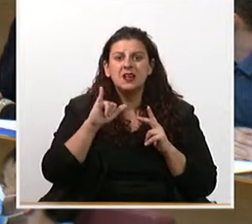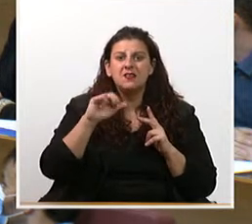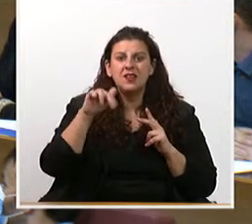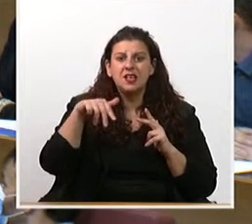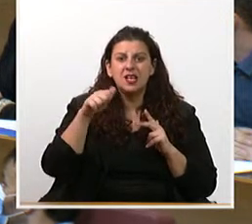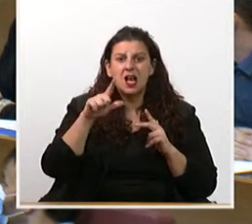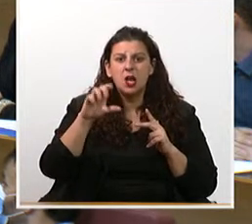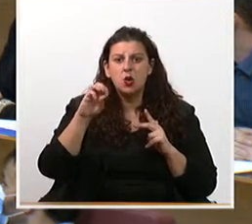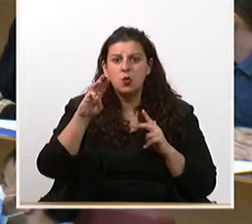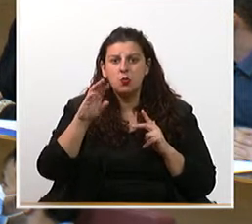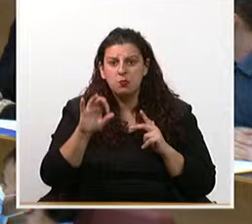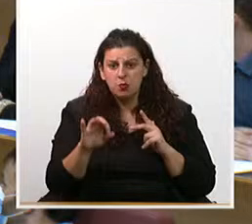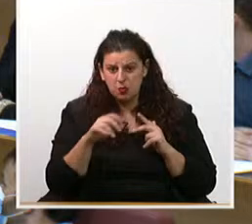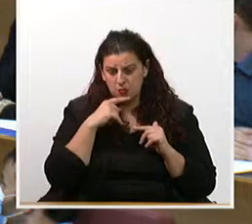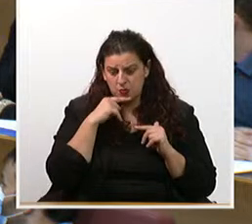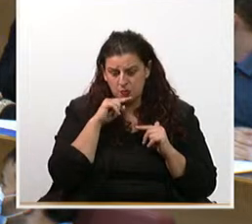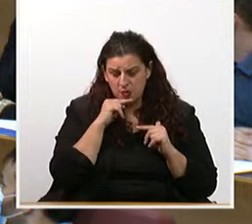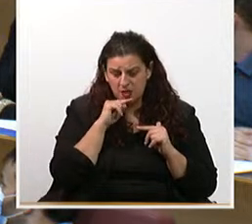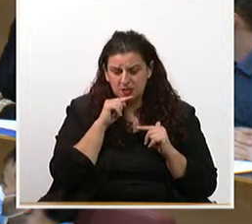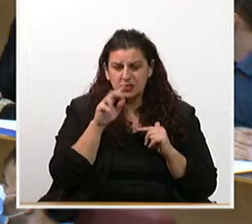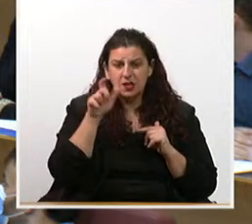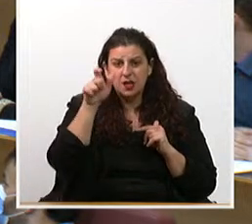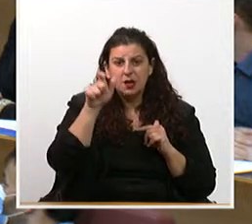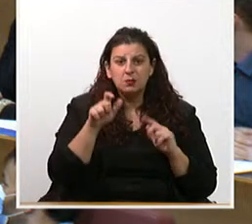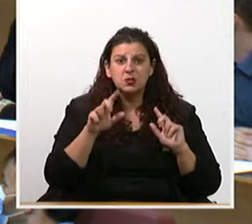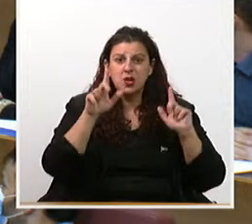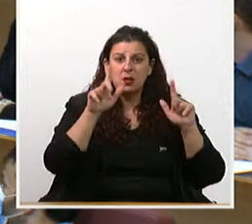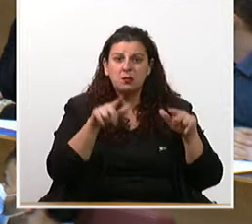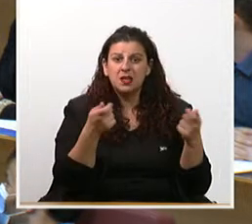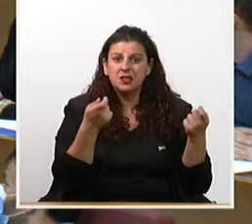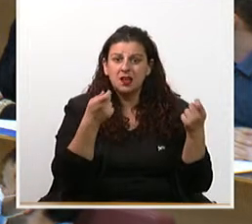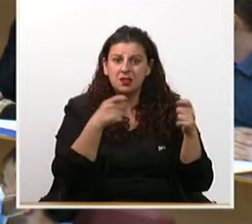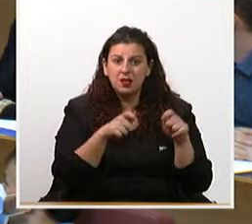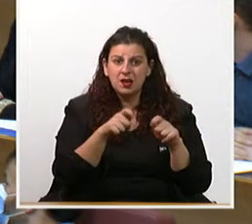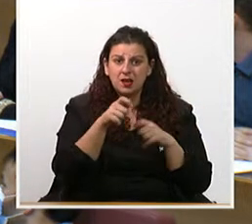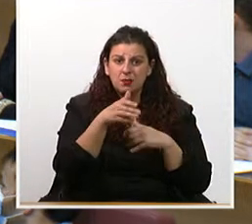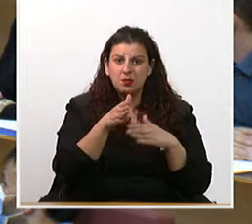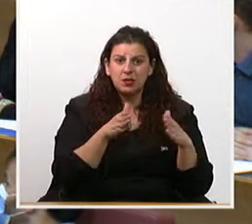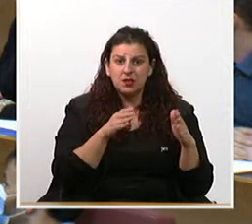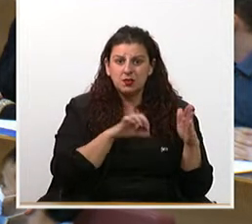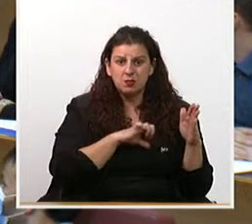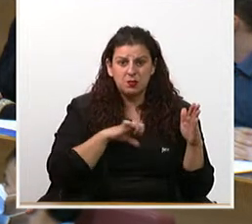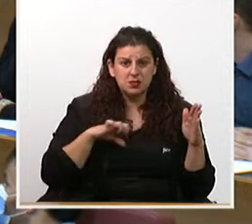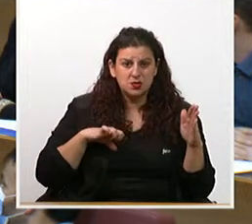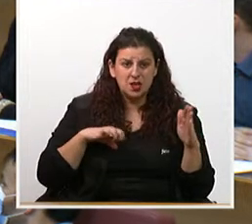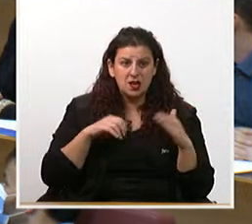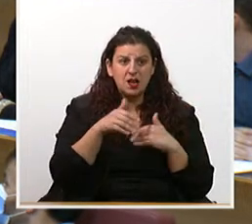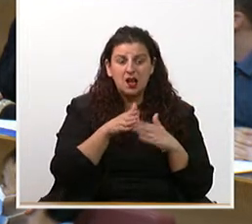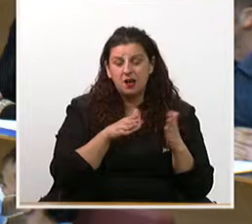alber de Rosa vaan pla personal habes